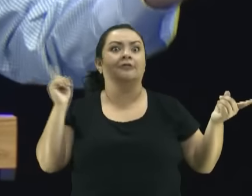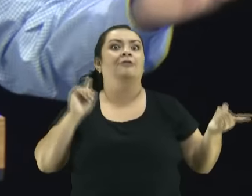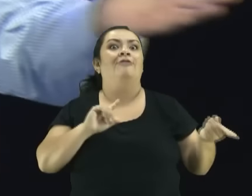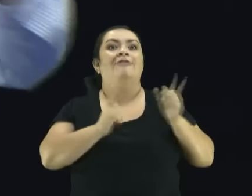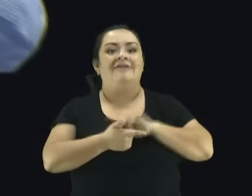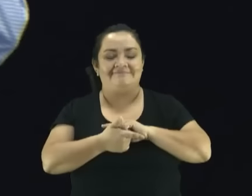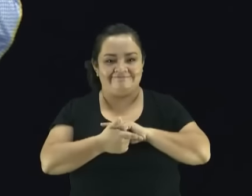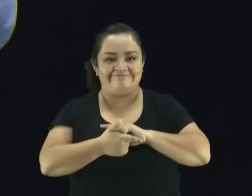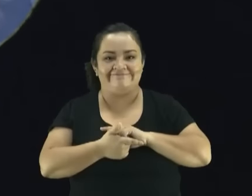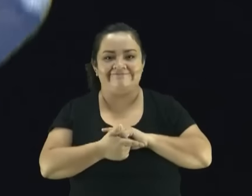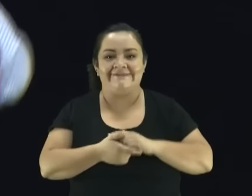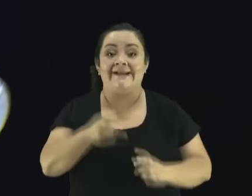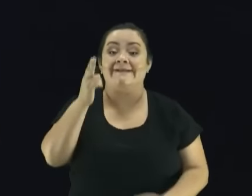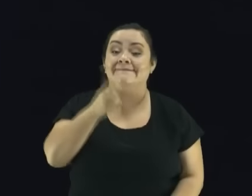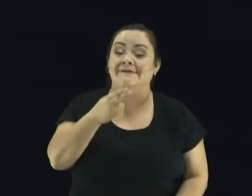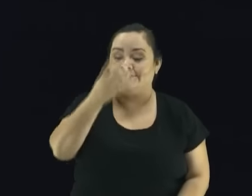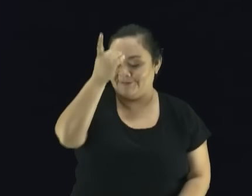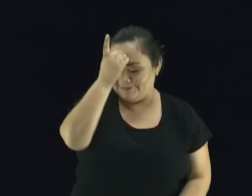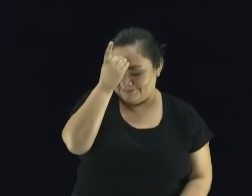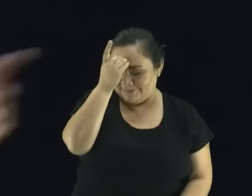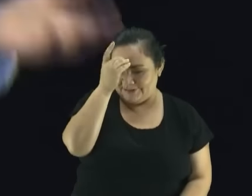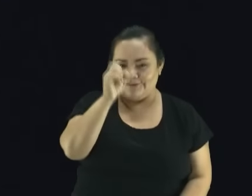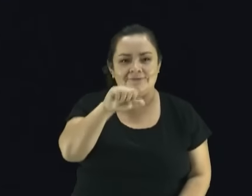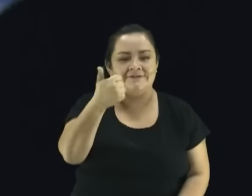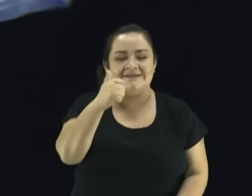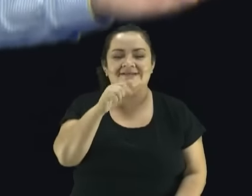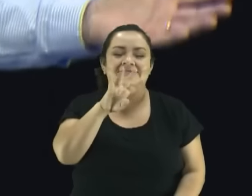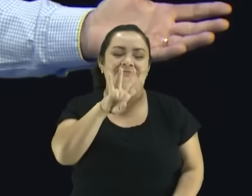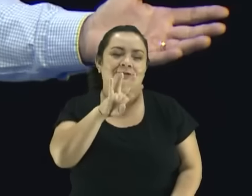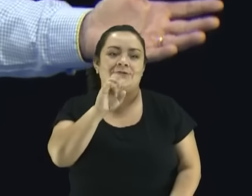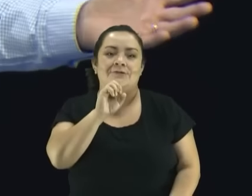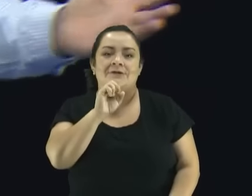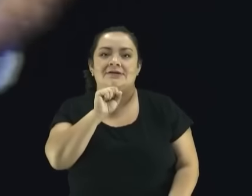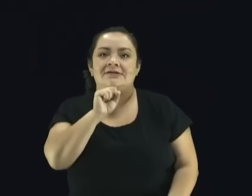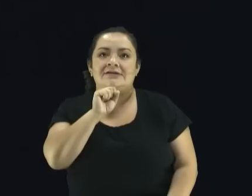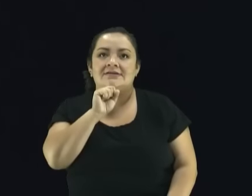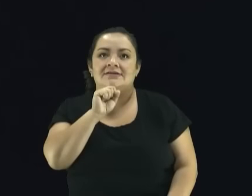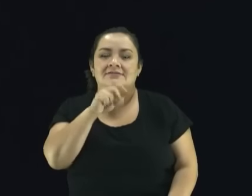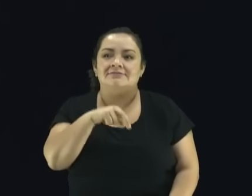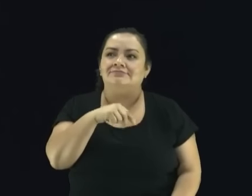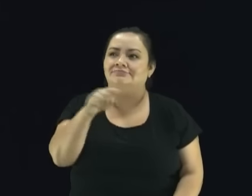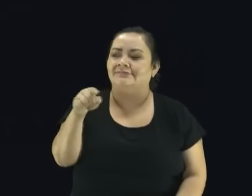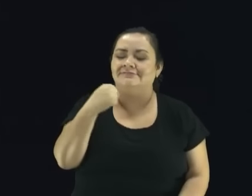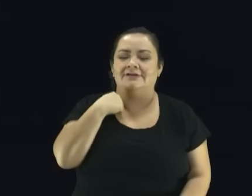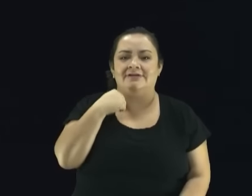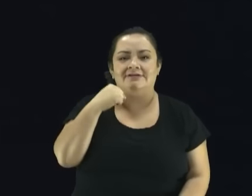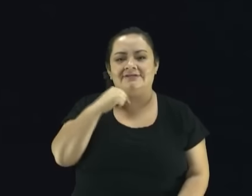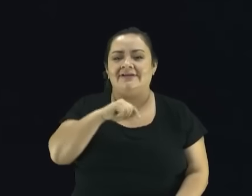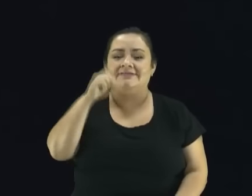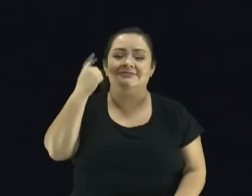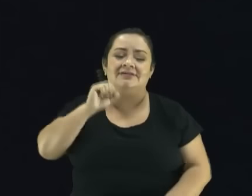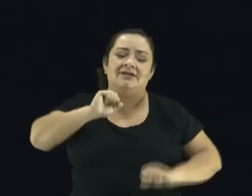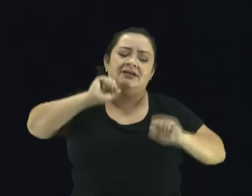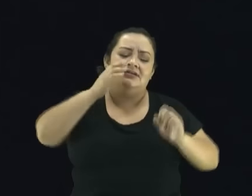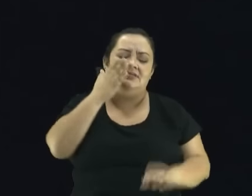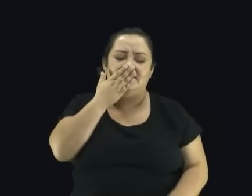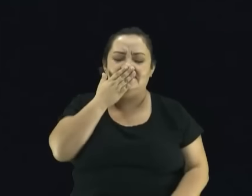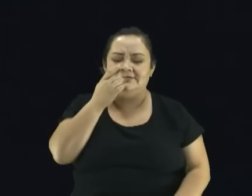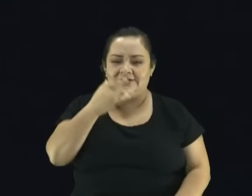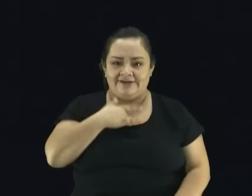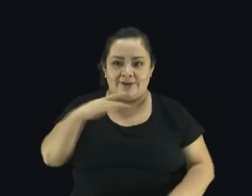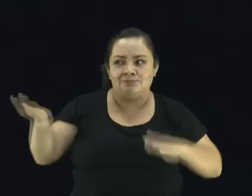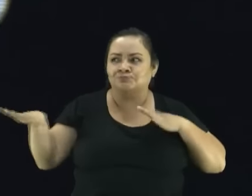domingo son las 10 de la mañana con 4 minutos las cosas están caminando pero usted Tuvo una mala experiencia yer amaneció mal por ejemplo ese